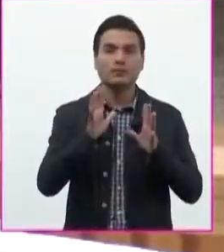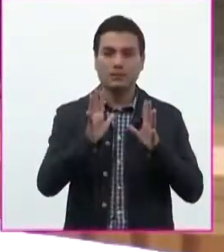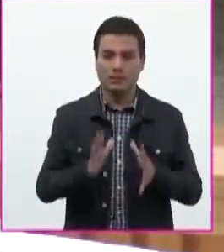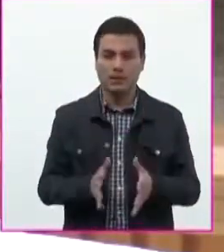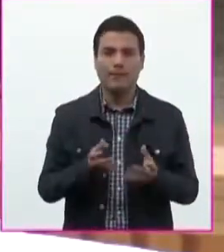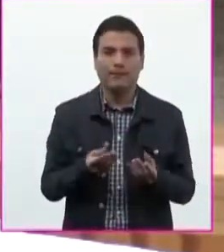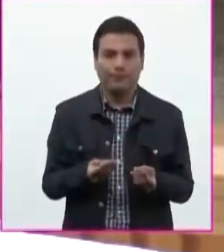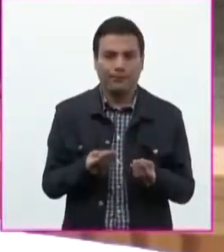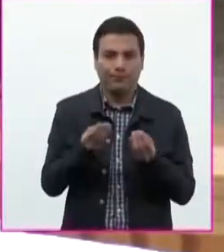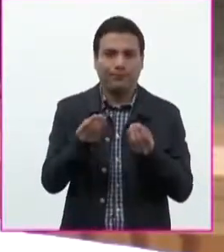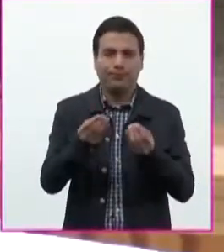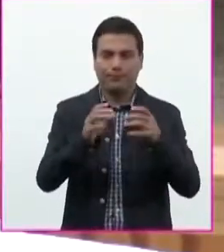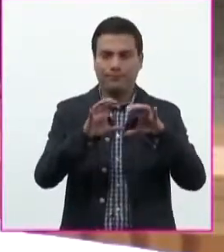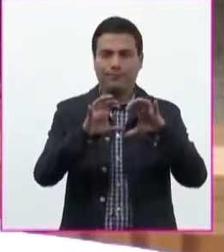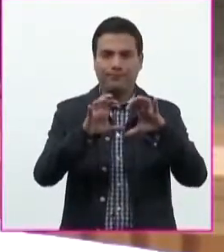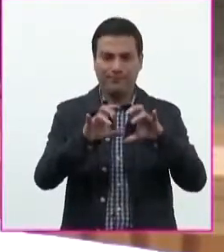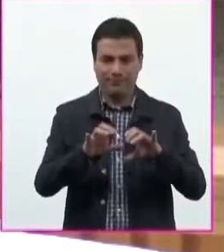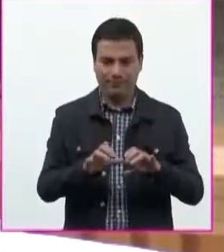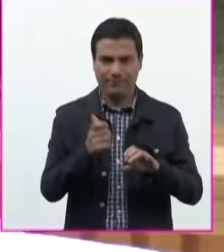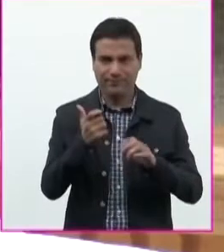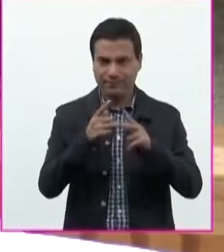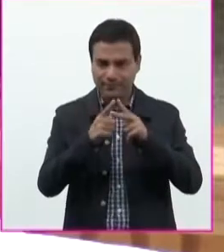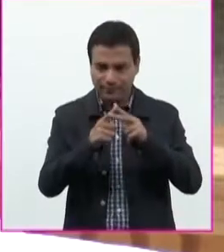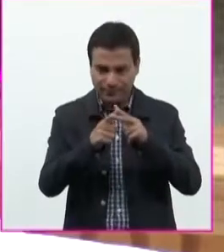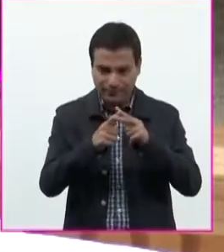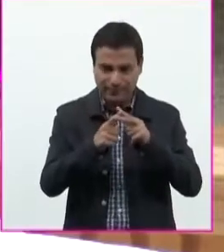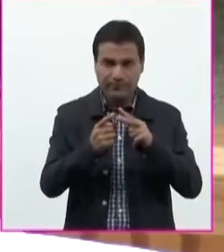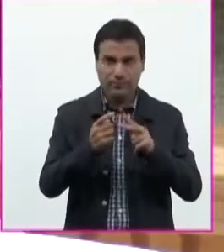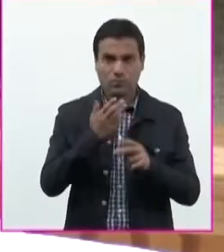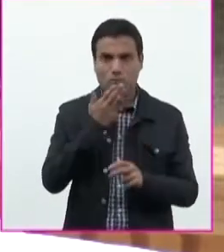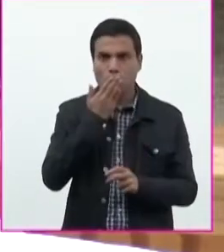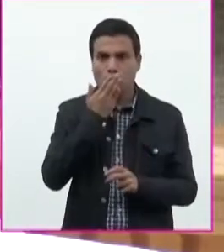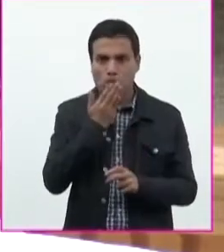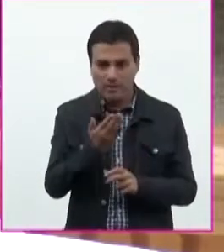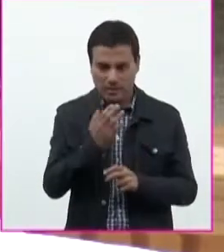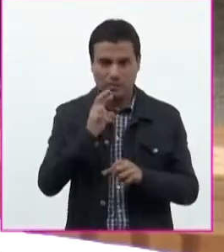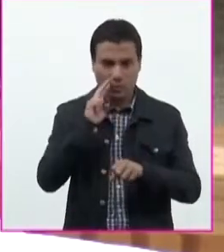presupuesto que fue elaborado de forma responsable